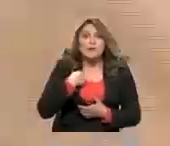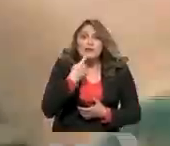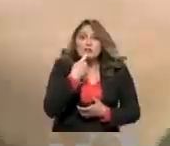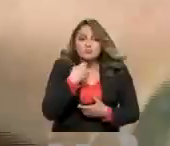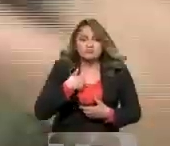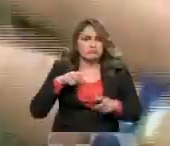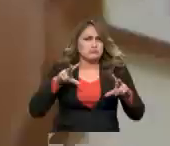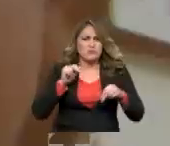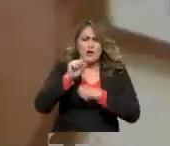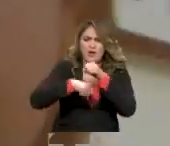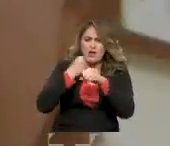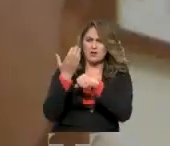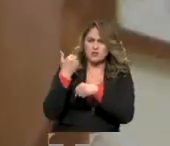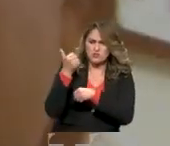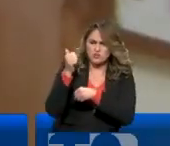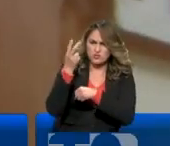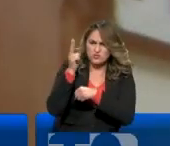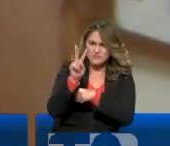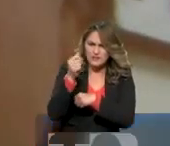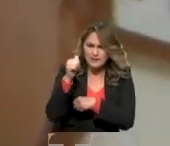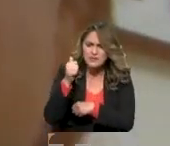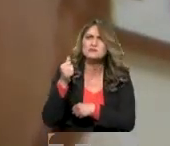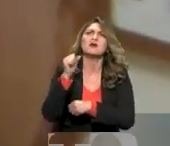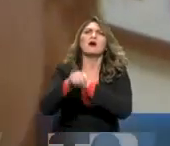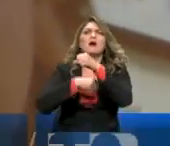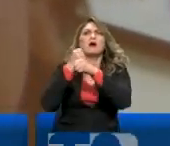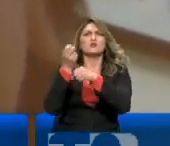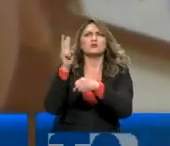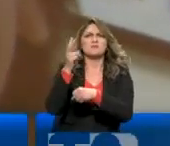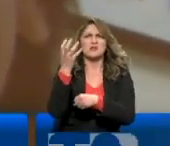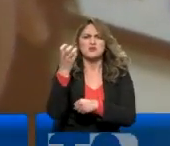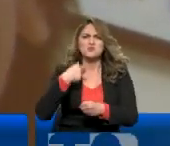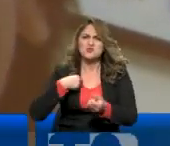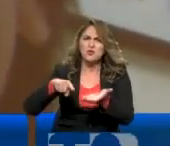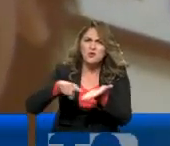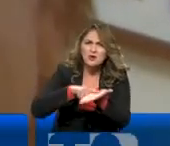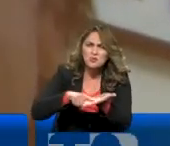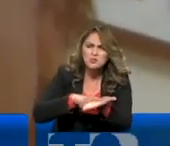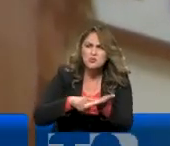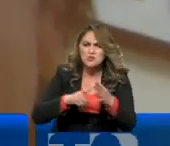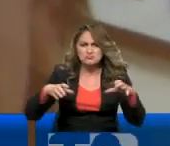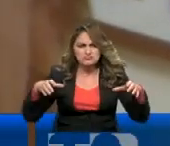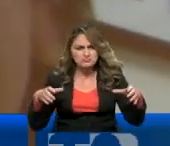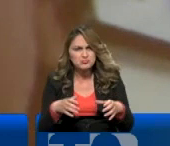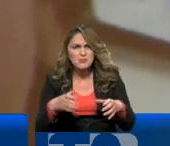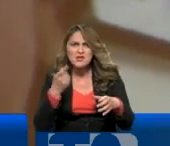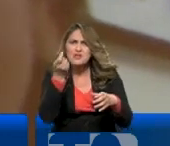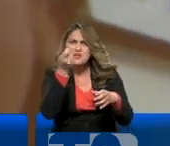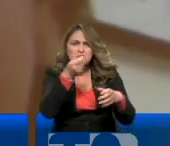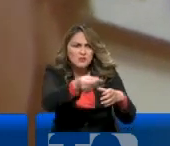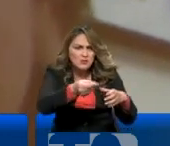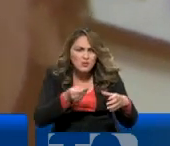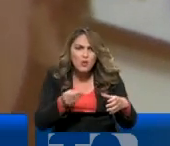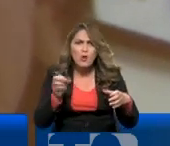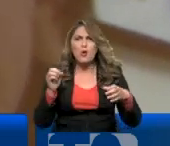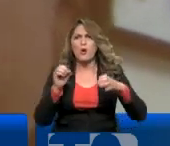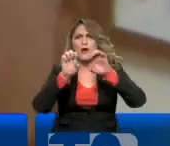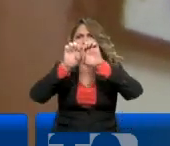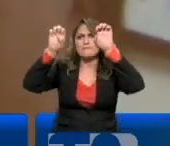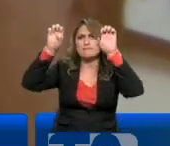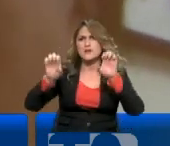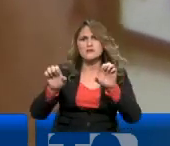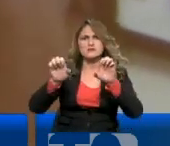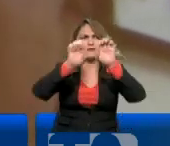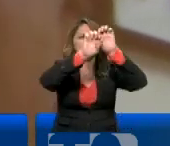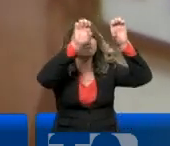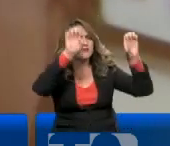y 2014. Yo no he tenido ninguna reunión, ninguna relación con empresarios,